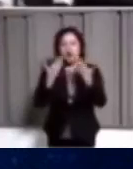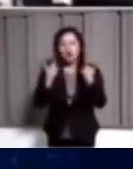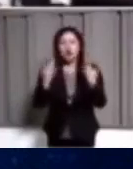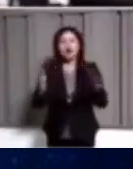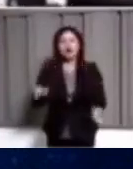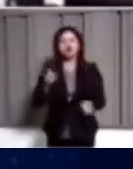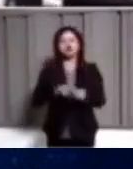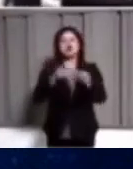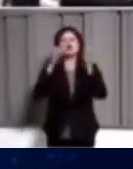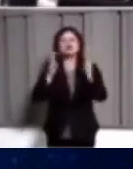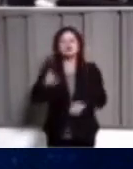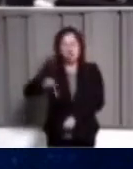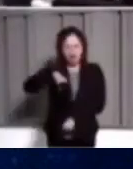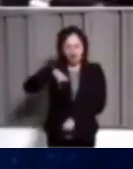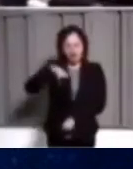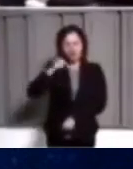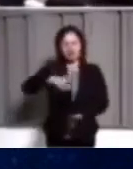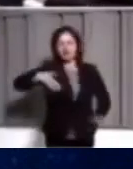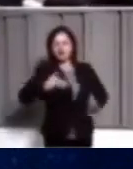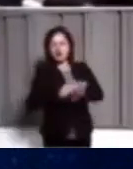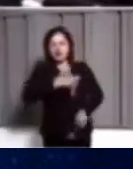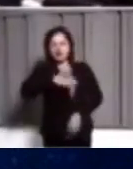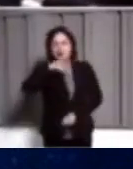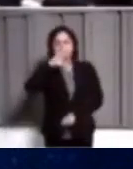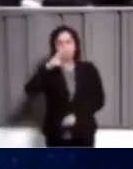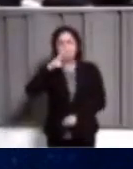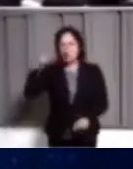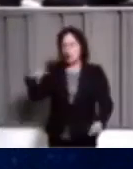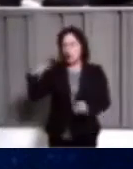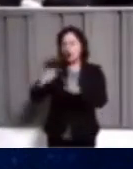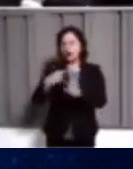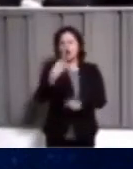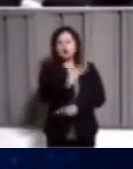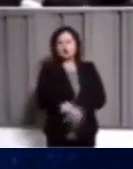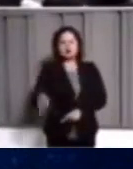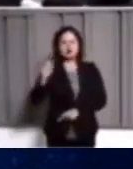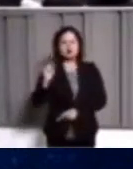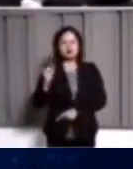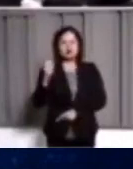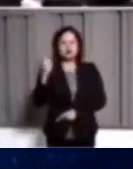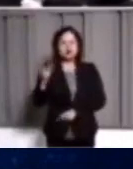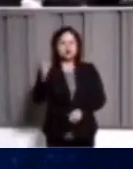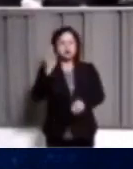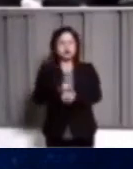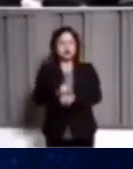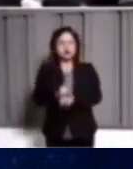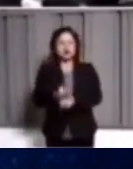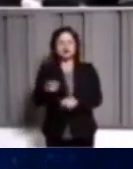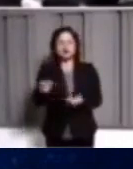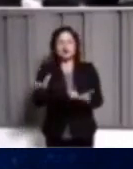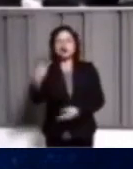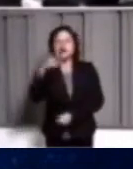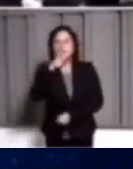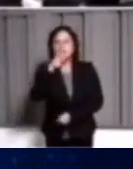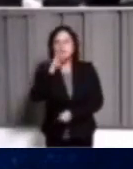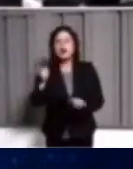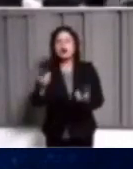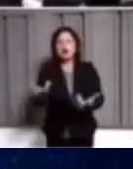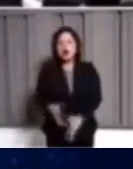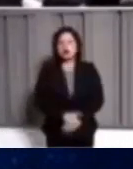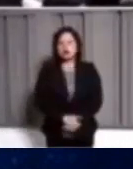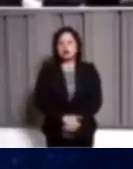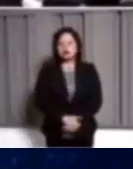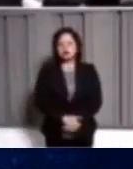ya menos como quiera así les dice el presidente yo por eso los menciono de la misma forma en fin a lo que voy es